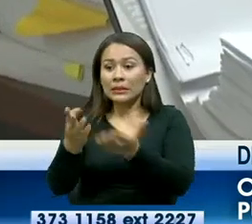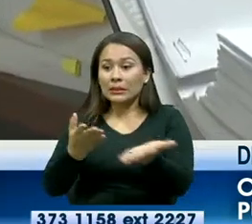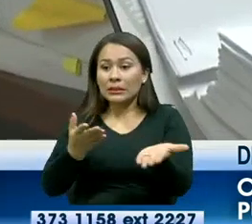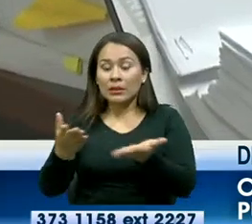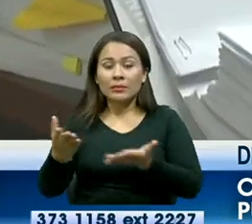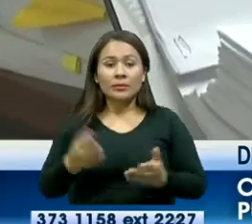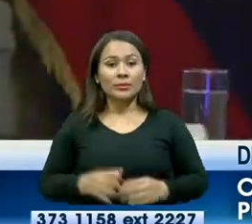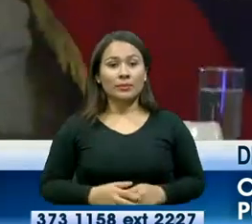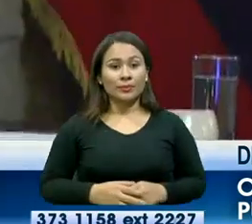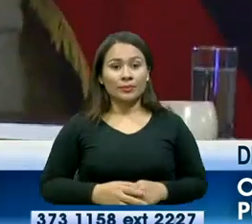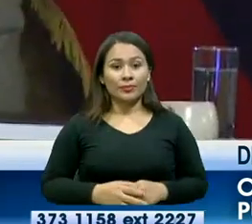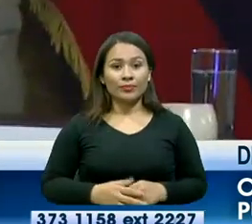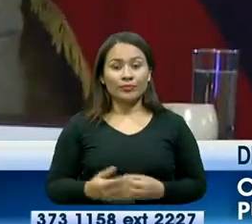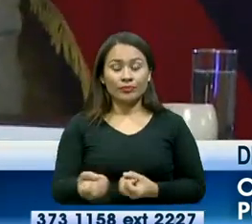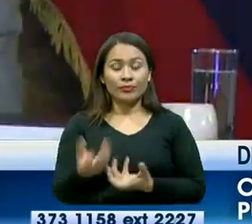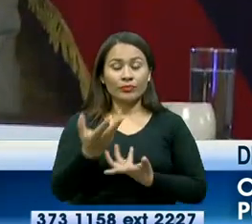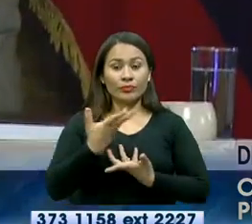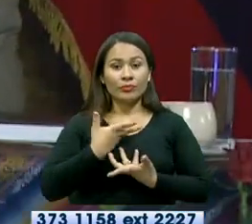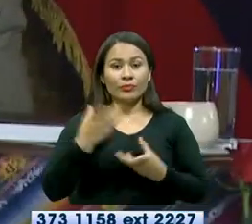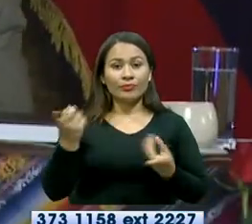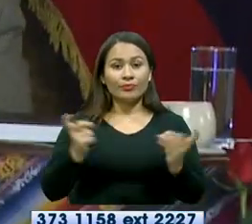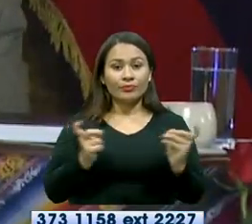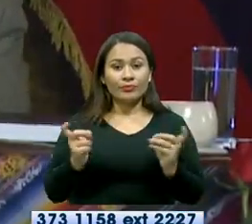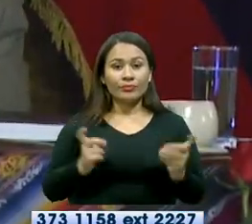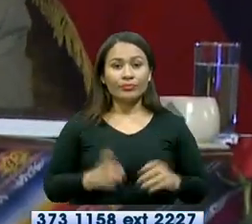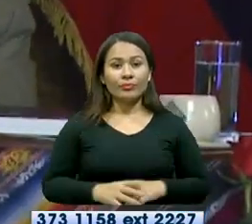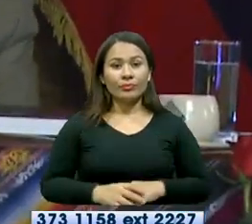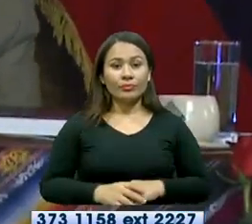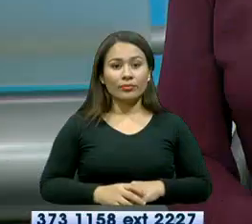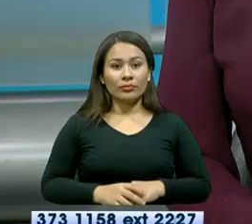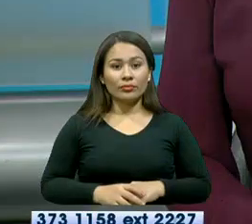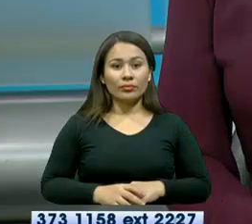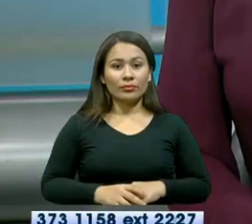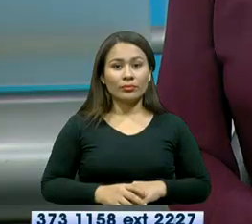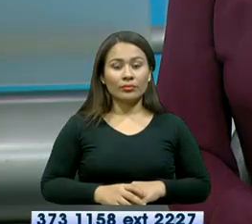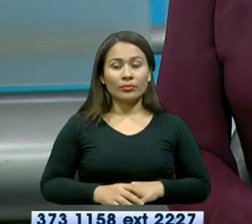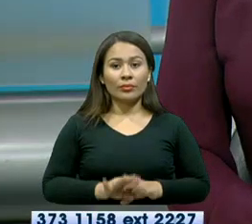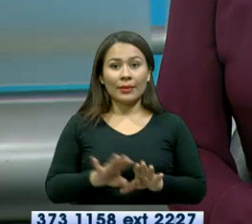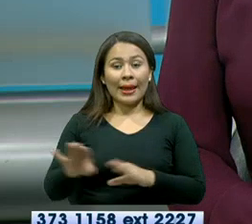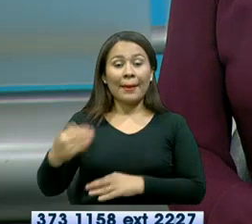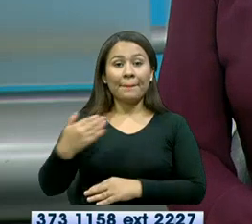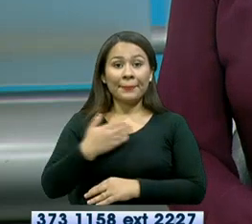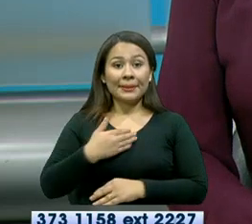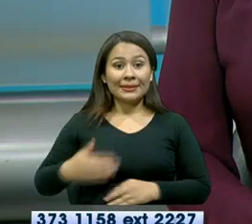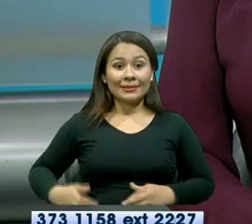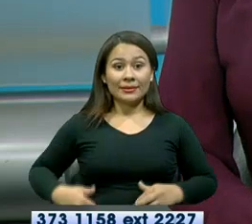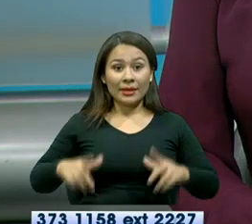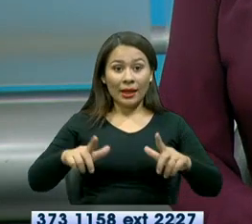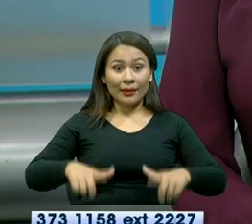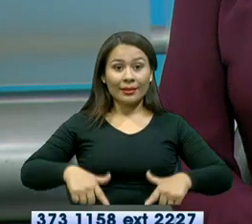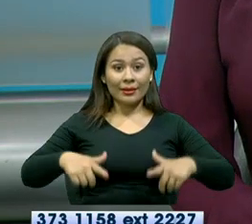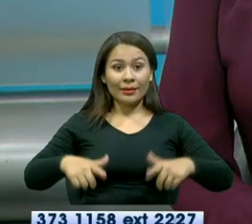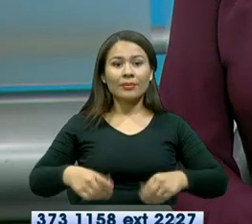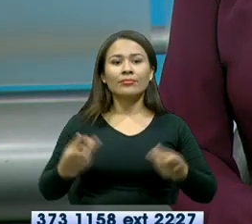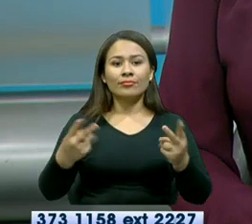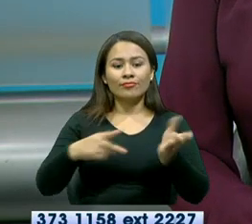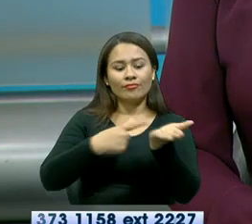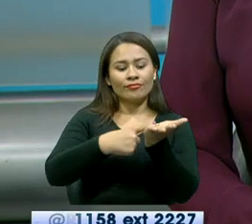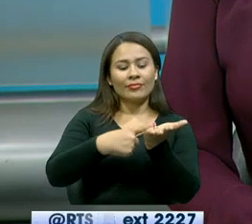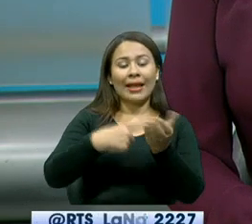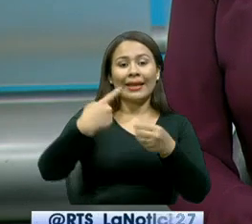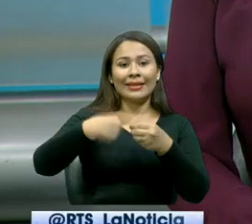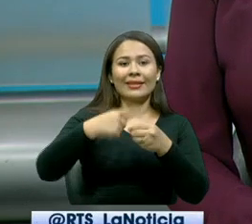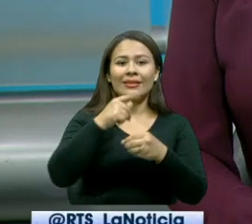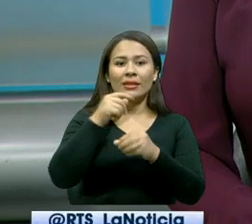servicios públicos. Informó Patricia Aldaz. El presidente Lenín Moreno se reunió en Quito con delegados